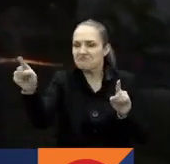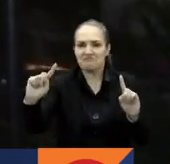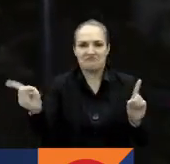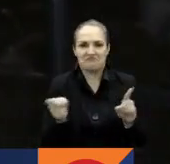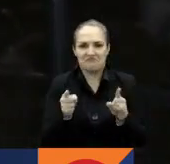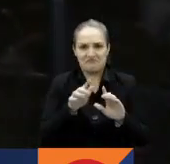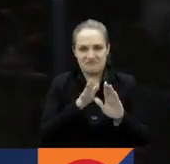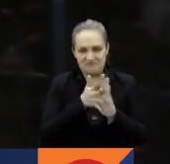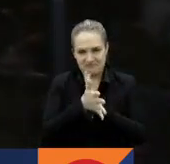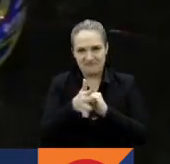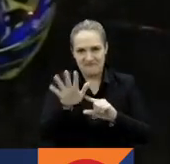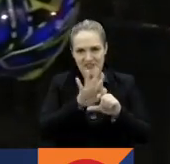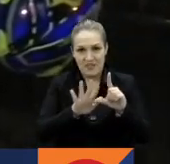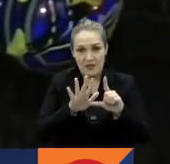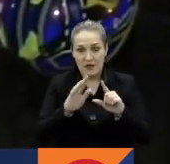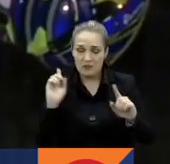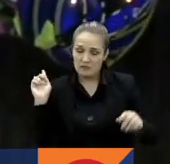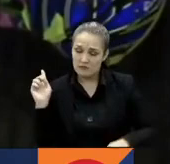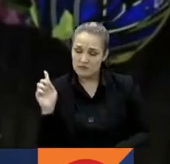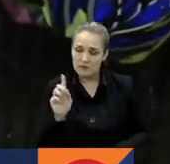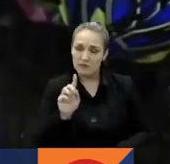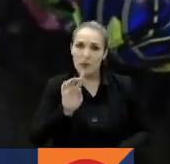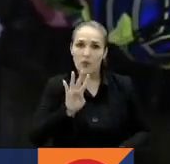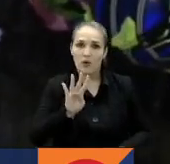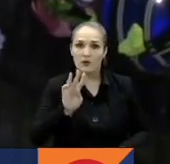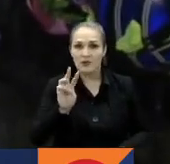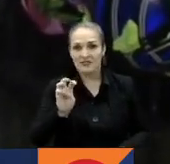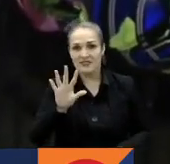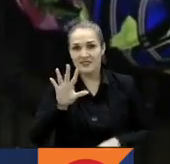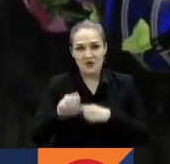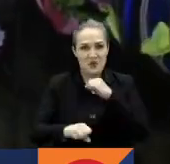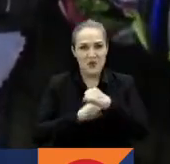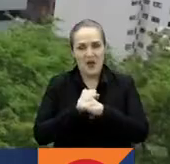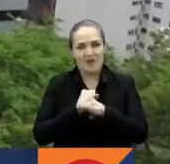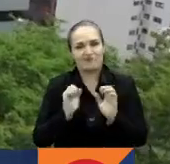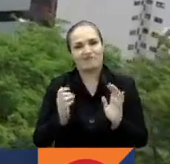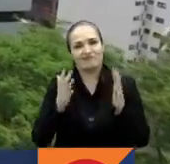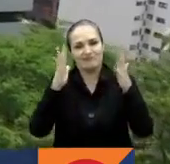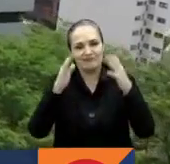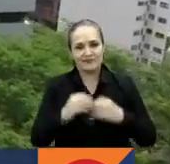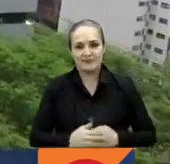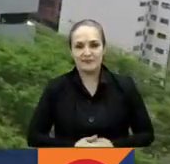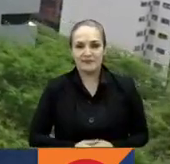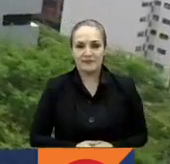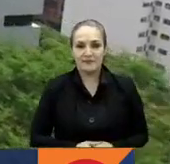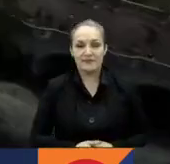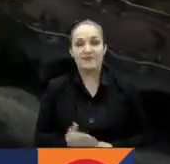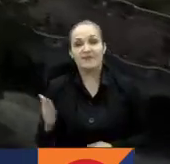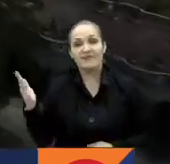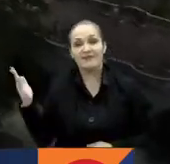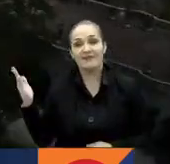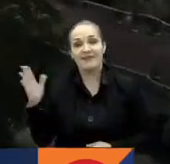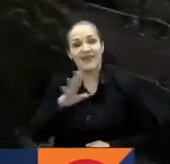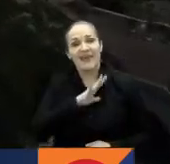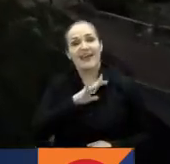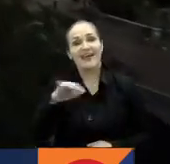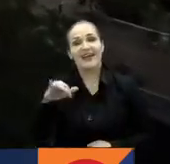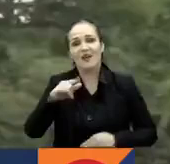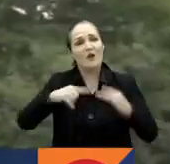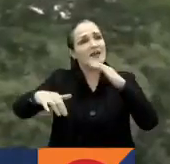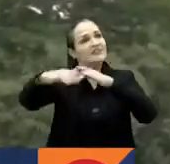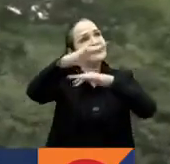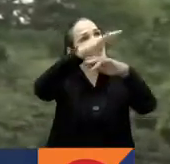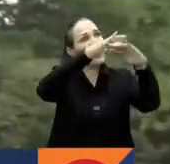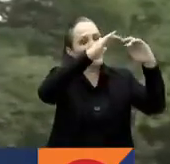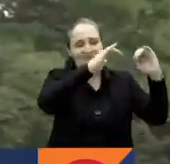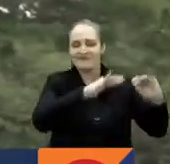los 485 años de la capital vallecaucana. La sucursal del cielo está de cumpleaños.